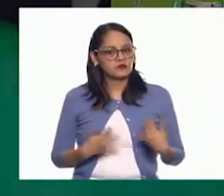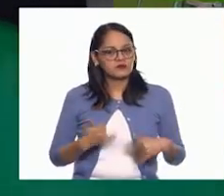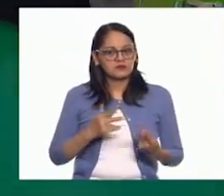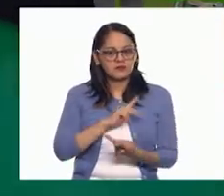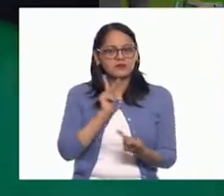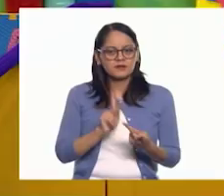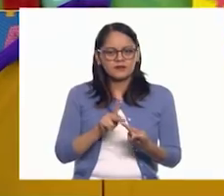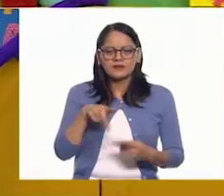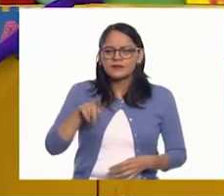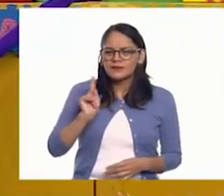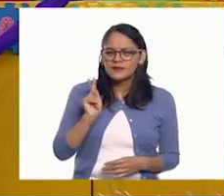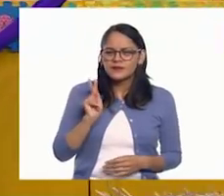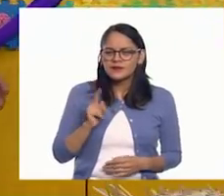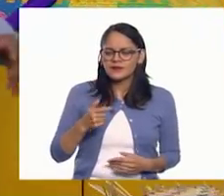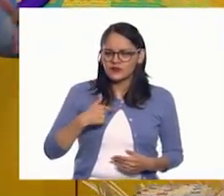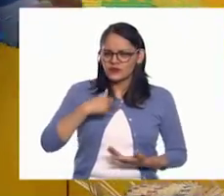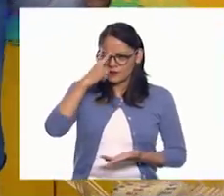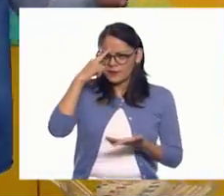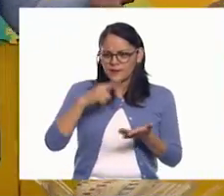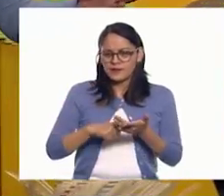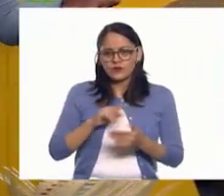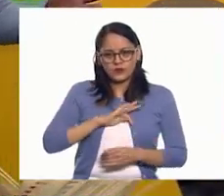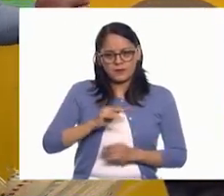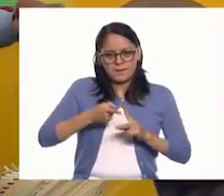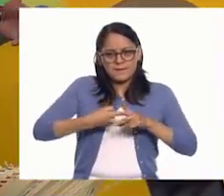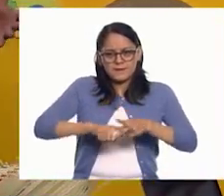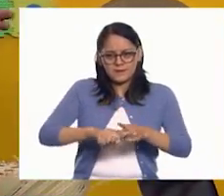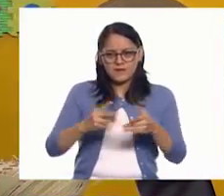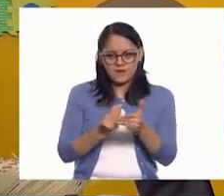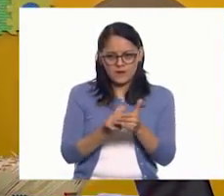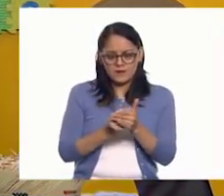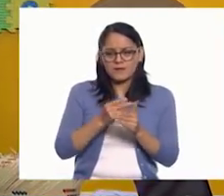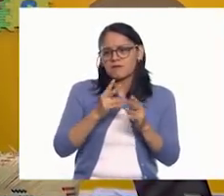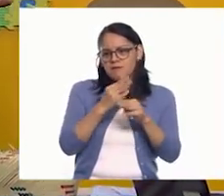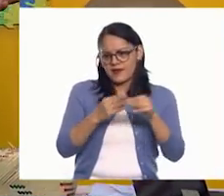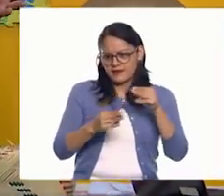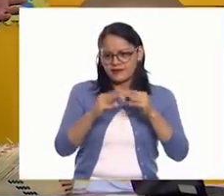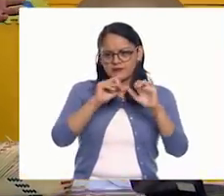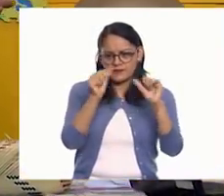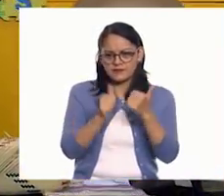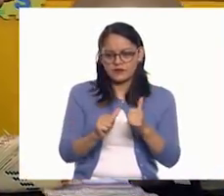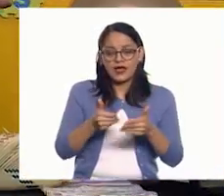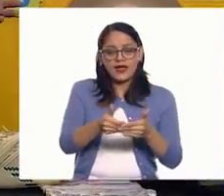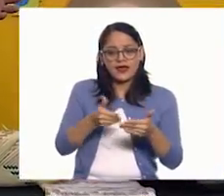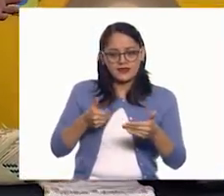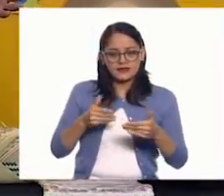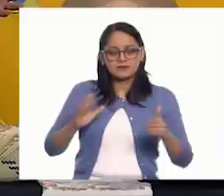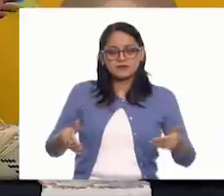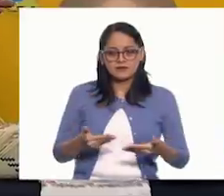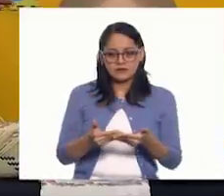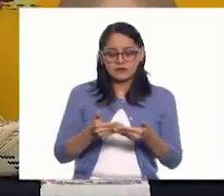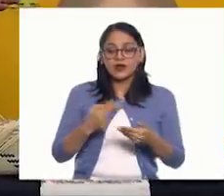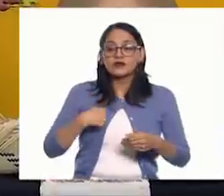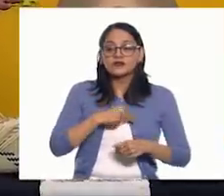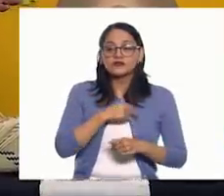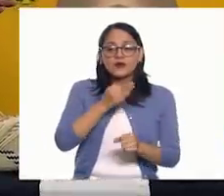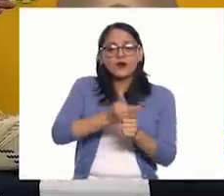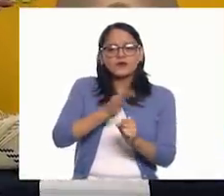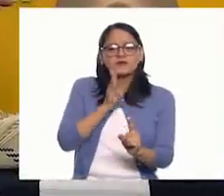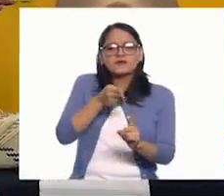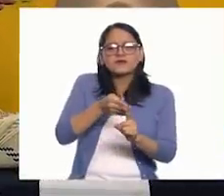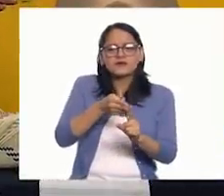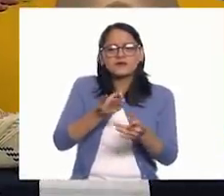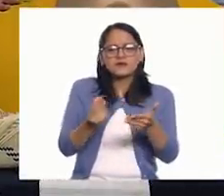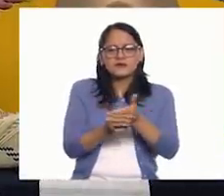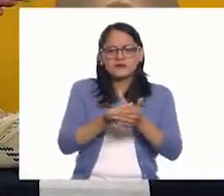perfecto, pero pues yo creo que para comenzar con la clase de artes, pues hay que presentarles el aprendizaje esperado y el énfasis de esta